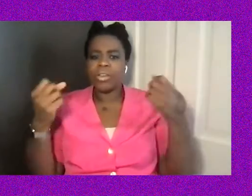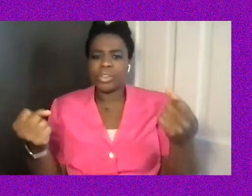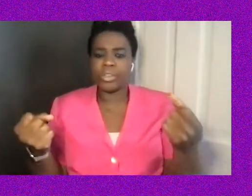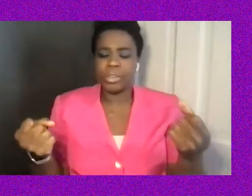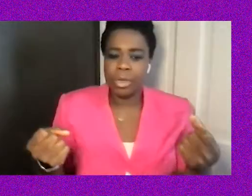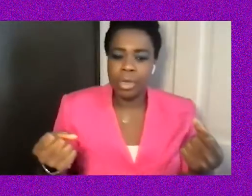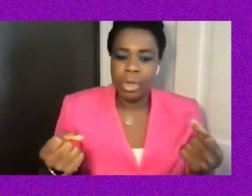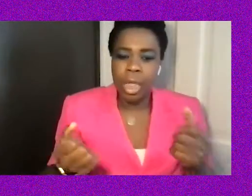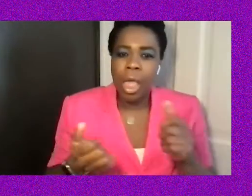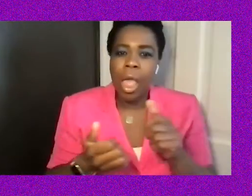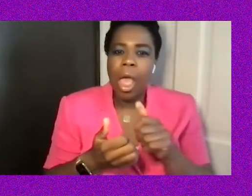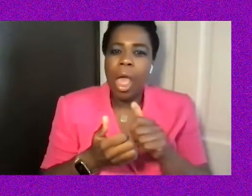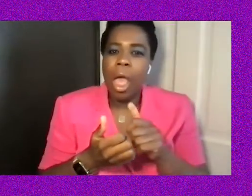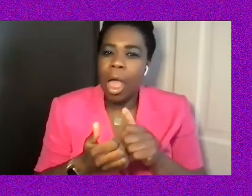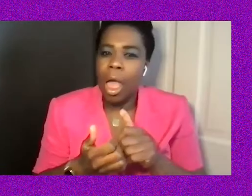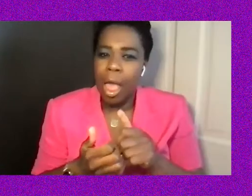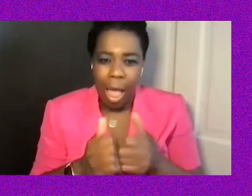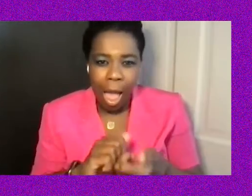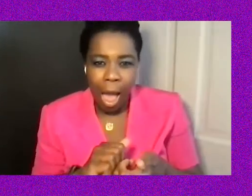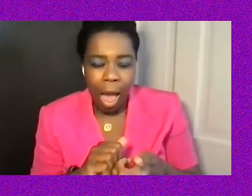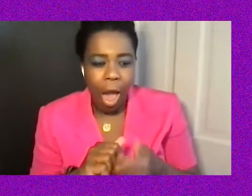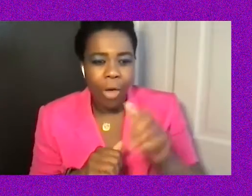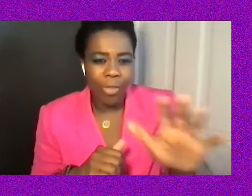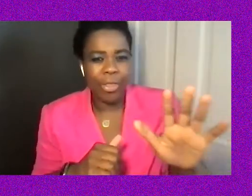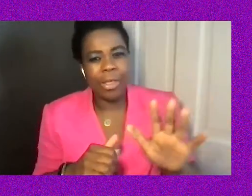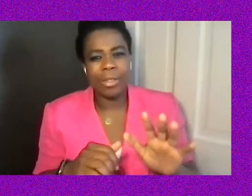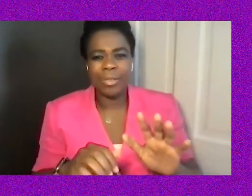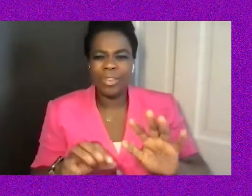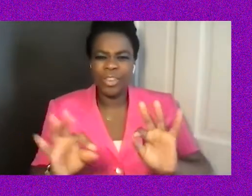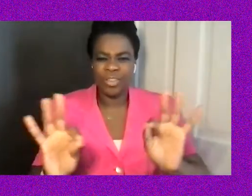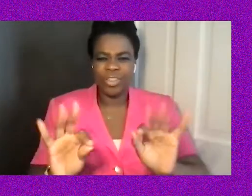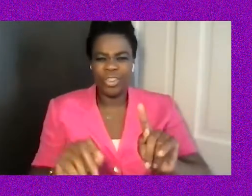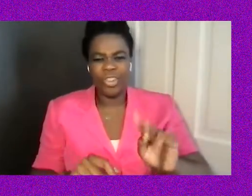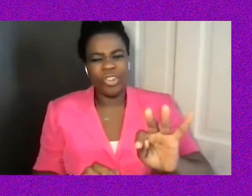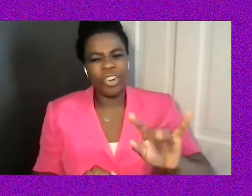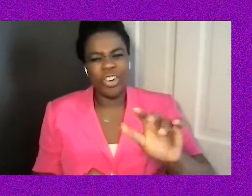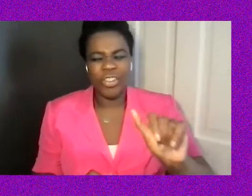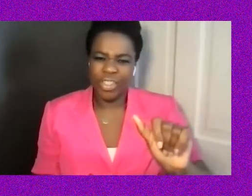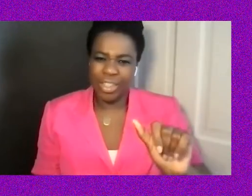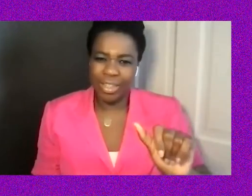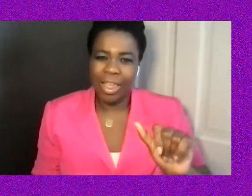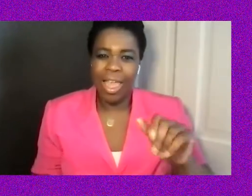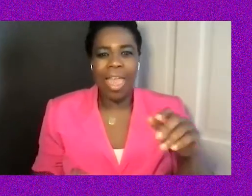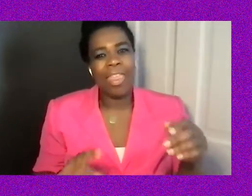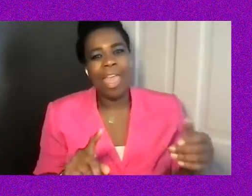claridad de la valentía, cómo superar